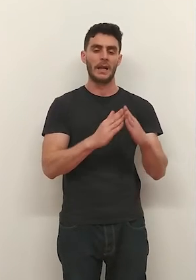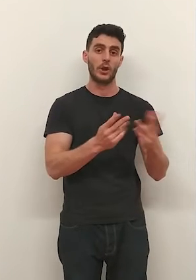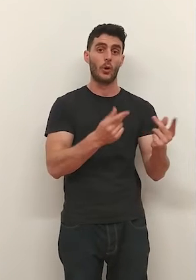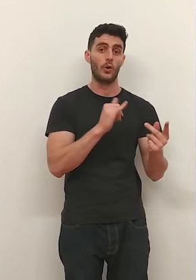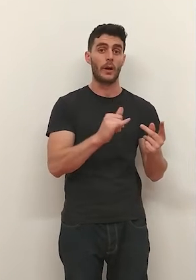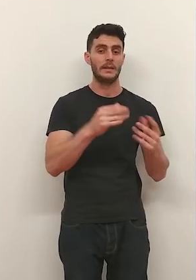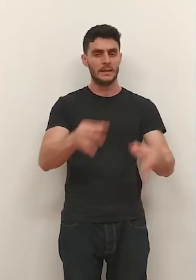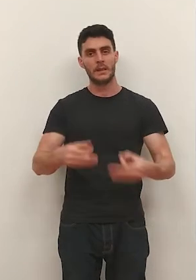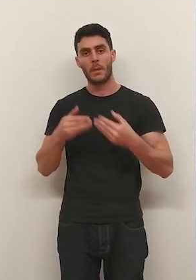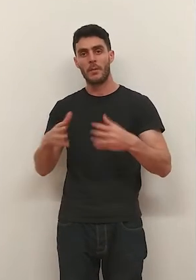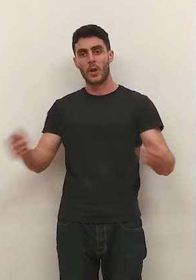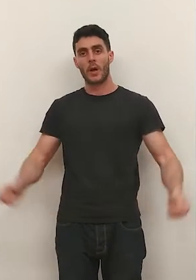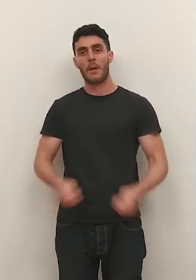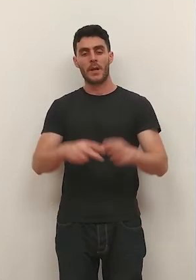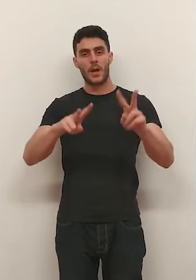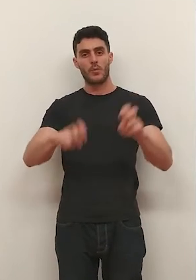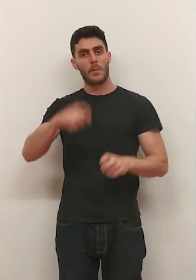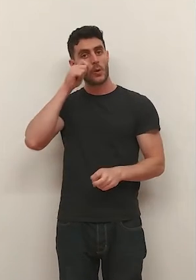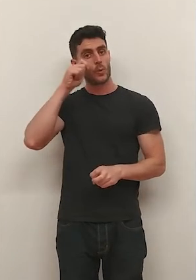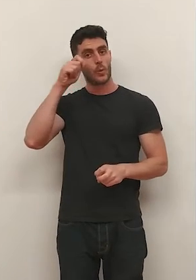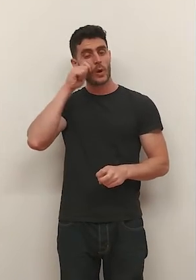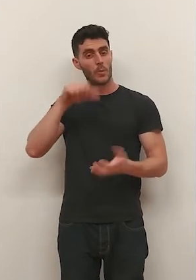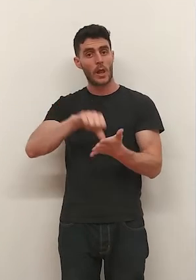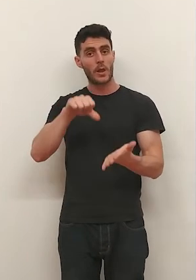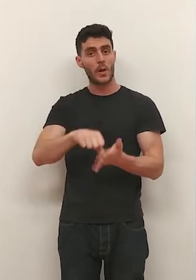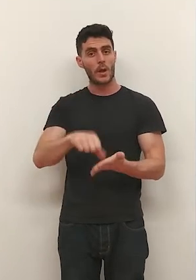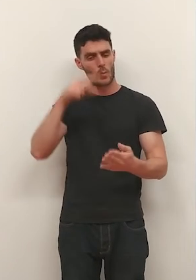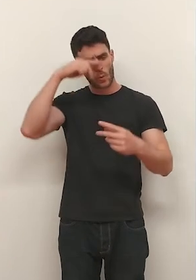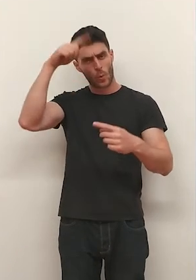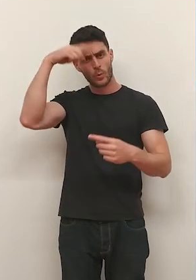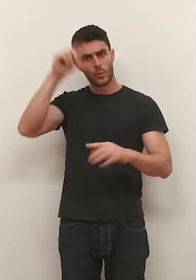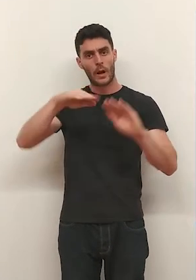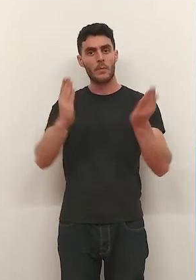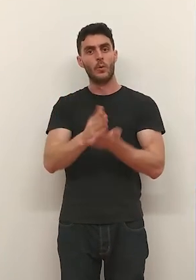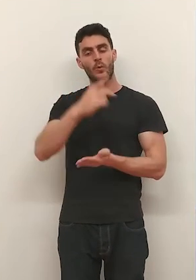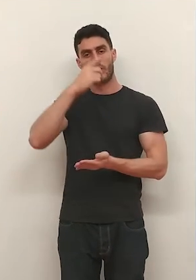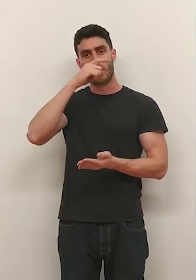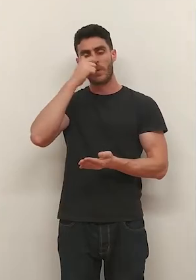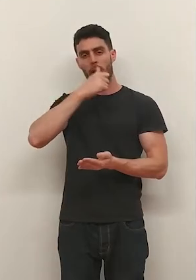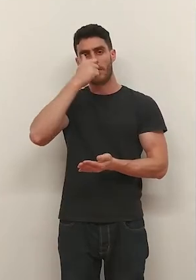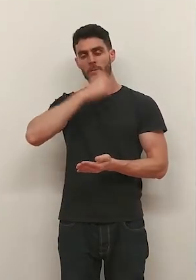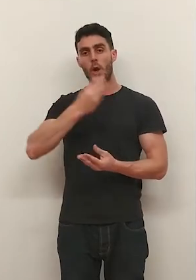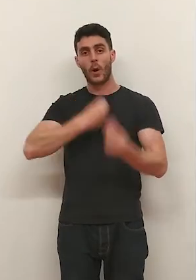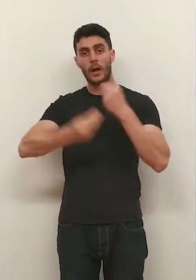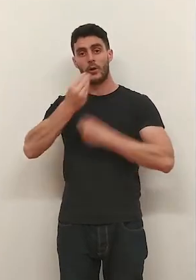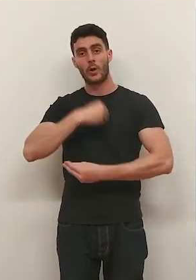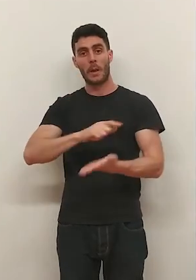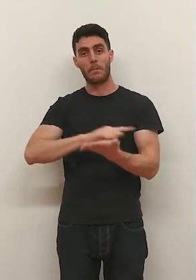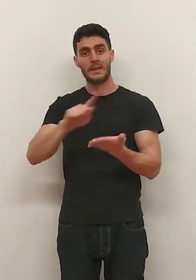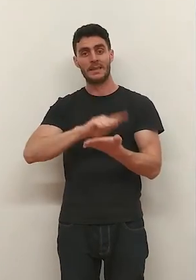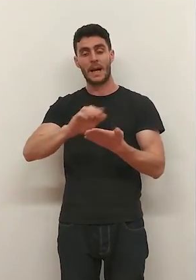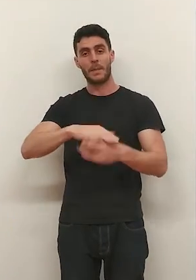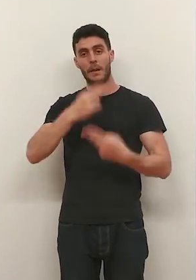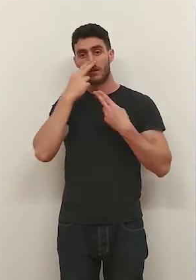a Siempre Abiertos, la nueva campaña de promoción turística de la ciudad centrada en la cultura, el mundo del vino y la gastronomía actualiza mensajes de cara a